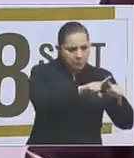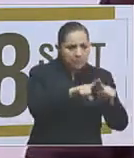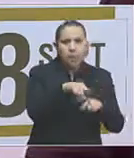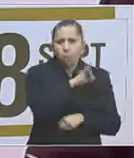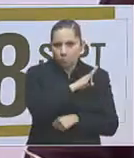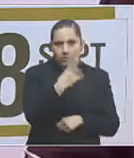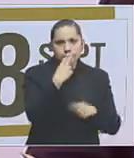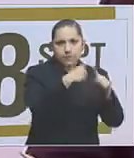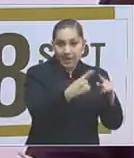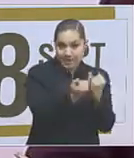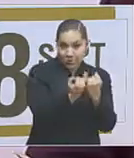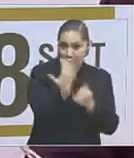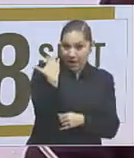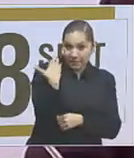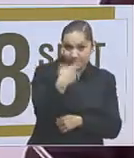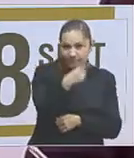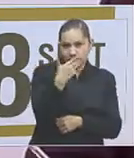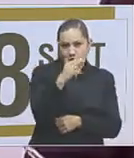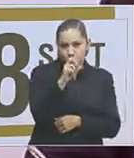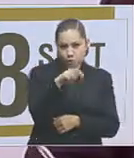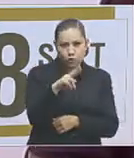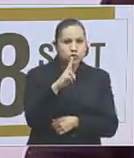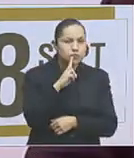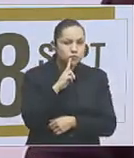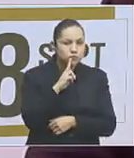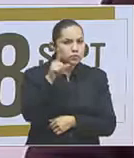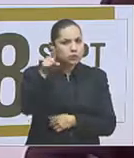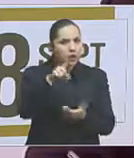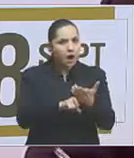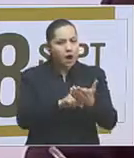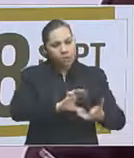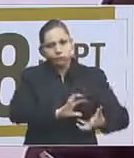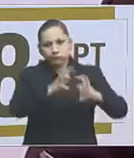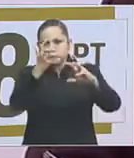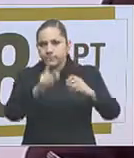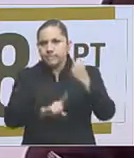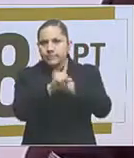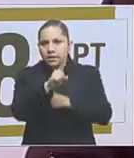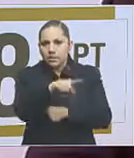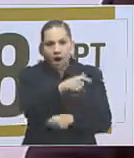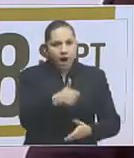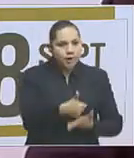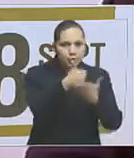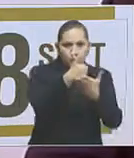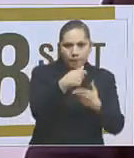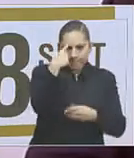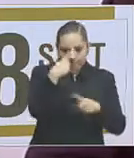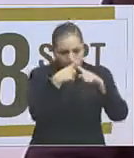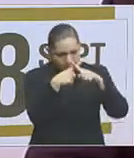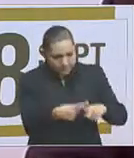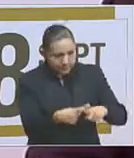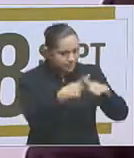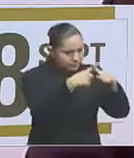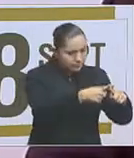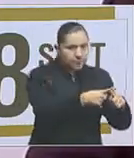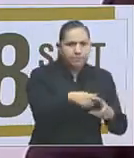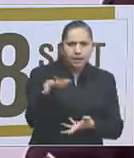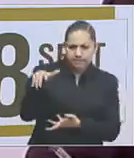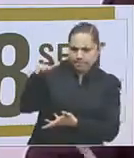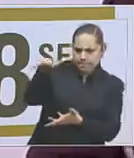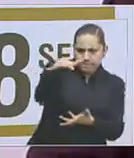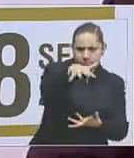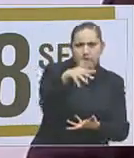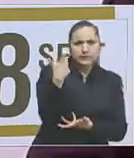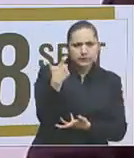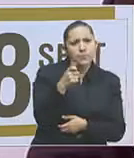vivió en houston hace unas semanas y las zonas afectadas pero también se puede hacer un crowdfunding para recaudar fondos